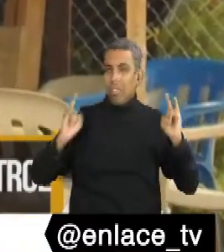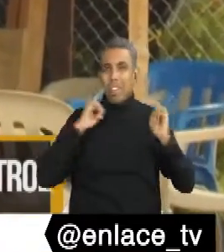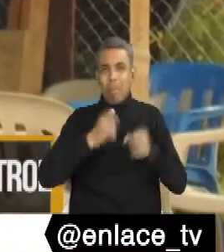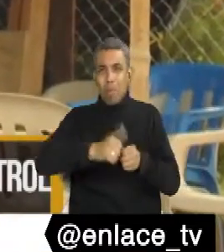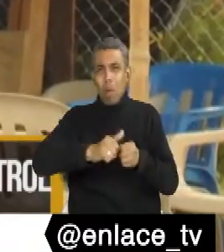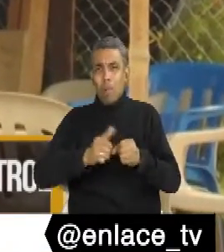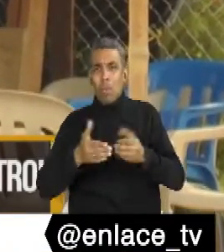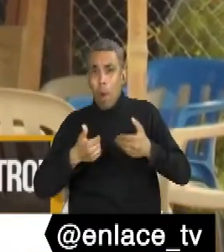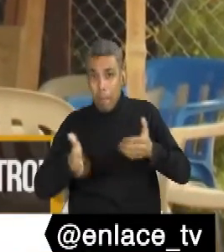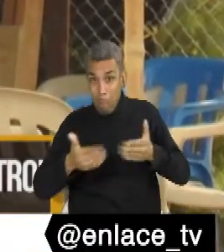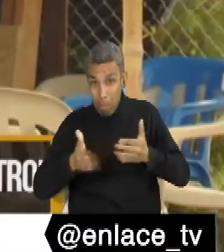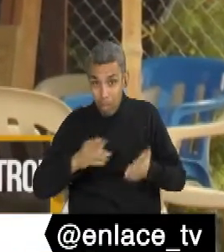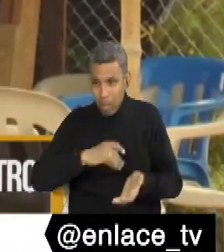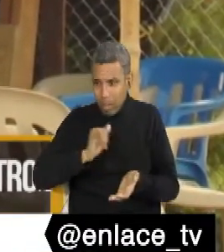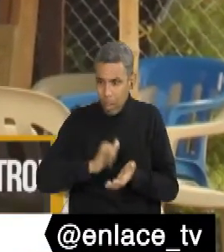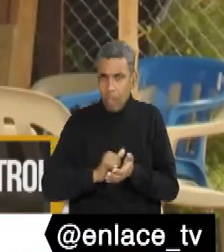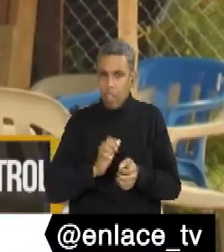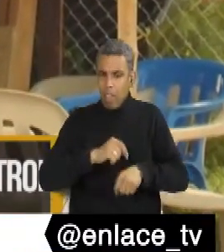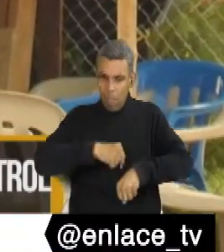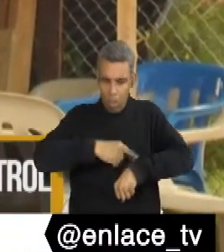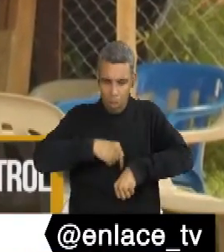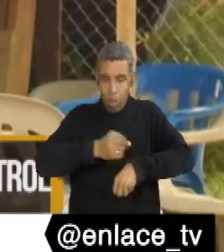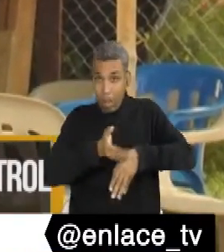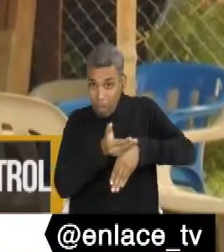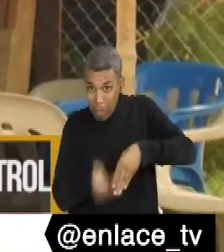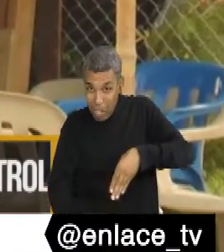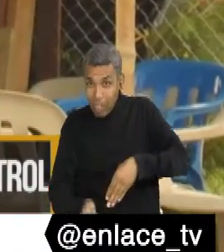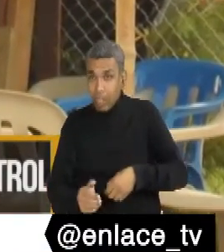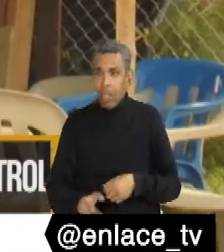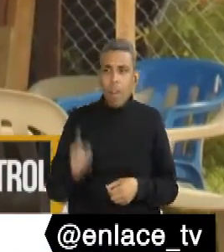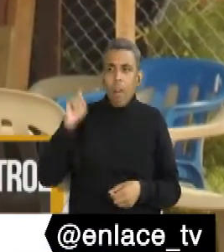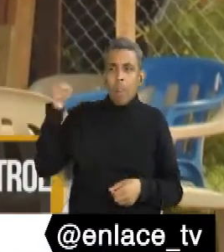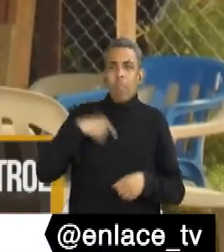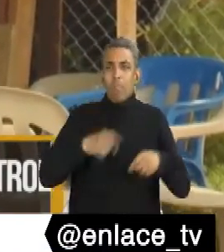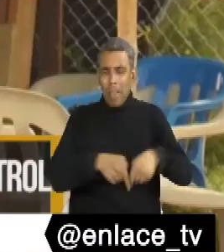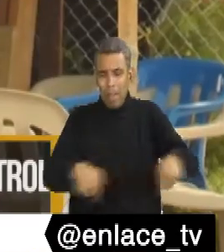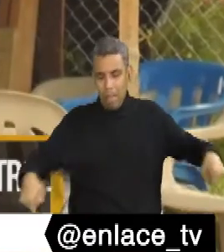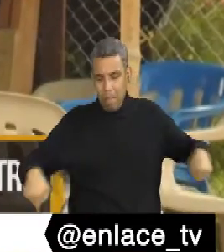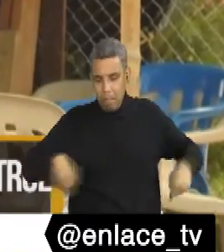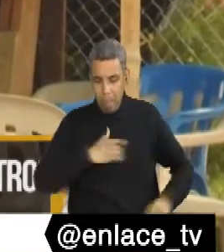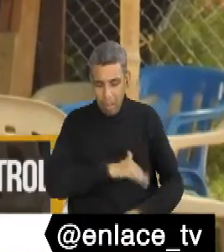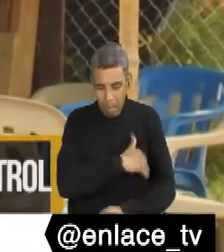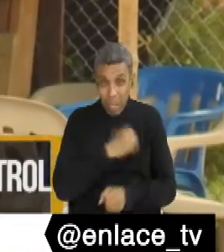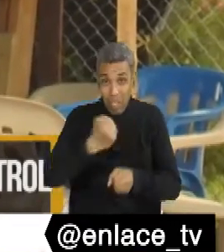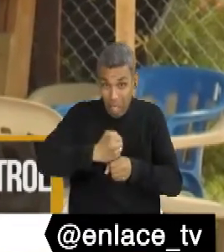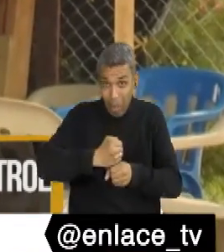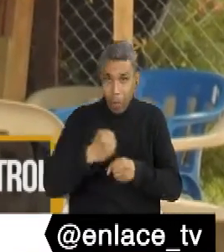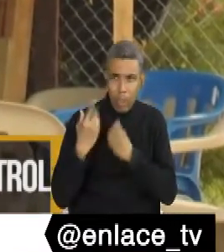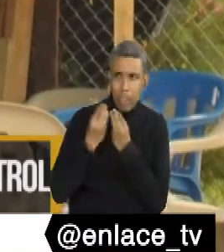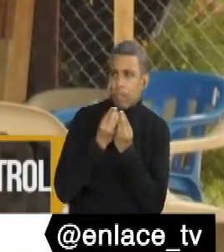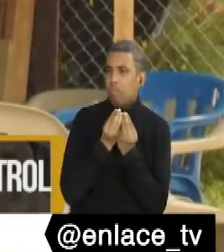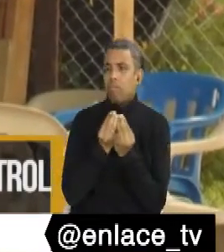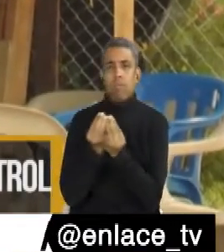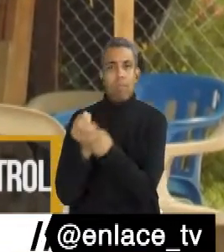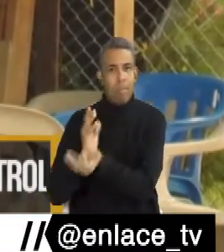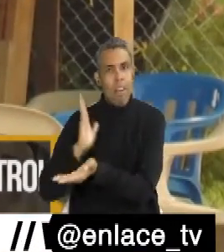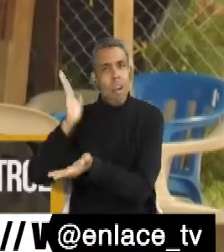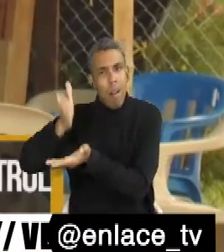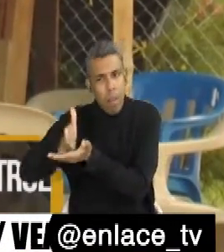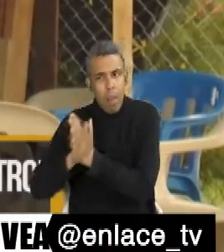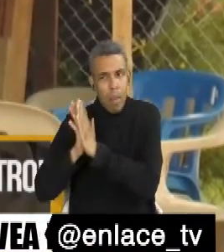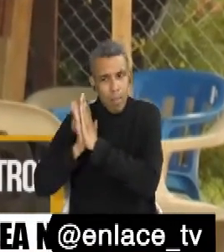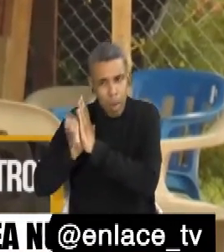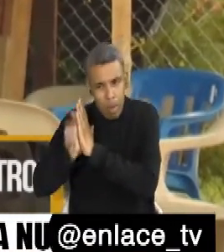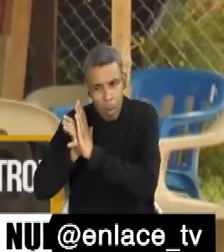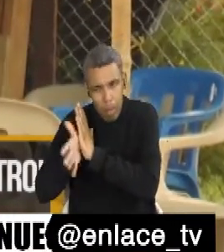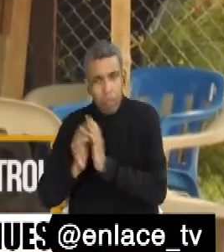dirigirán hasta el Ministerio de Trabajo, que también ya levantó su cese de actividades y están precisamente a la espera de cómo